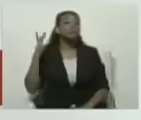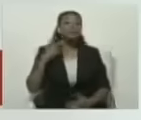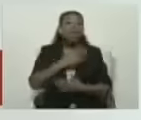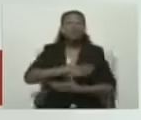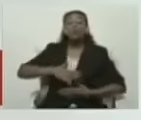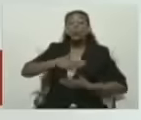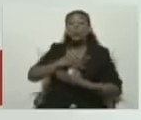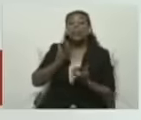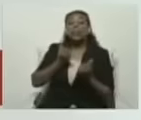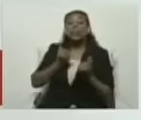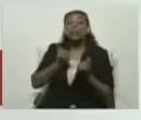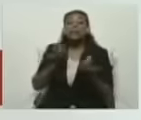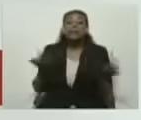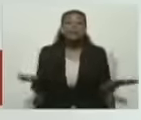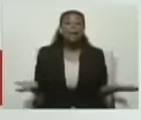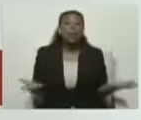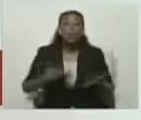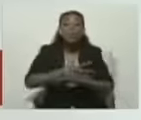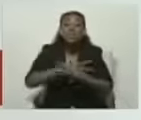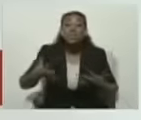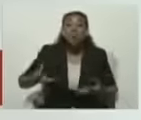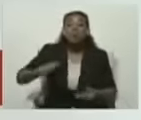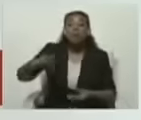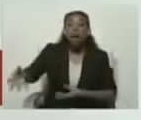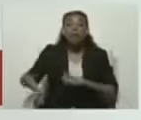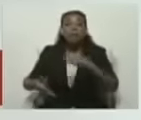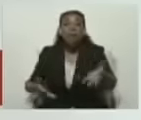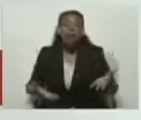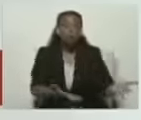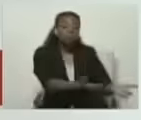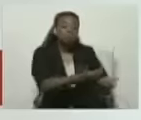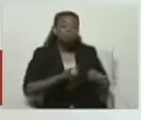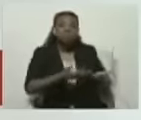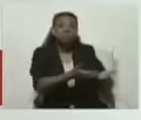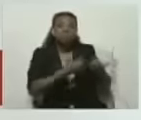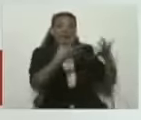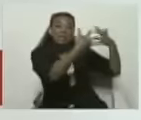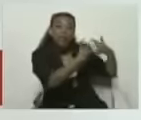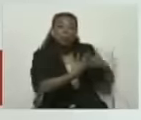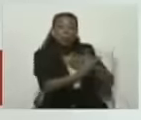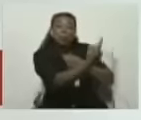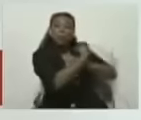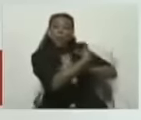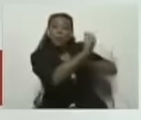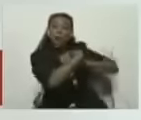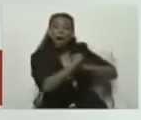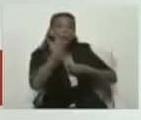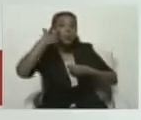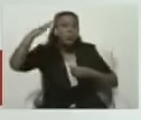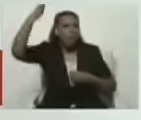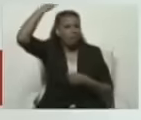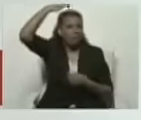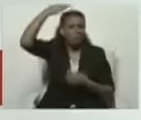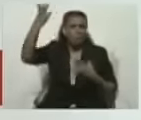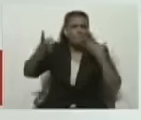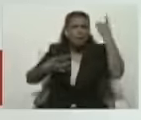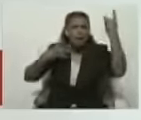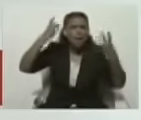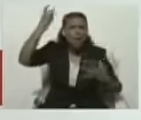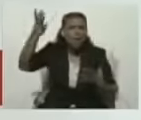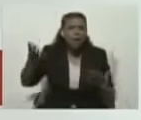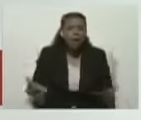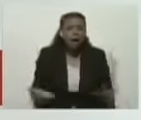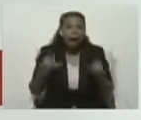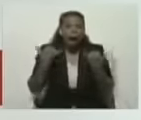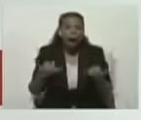disfrutar de los millones y millones de dólares que les dieron para montar esa patraña. Y